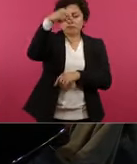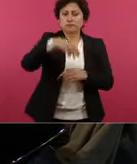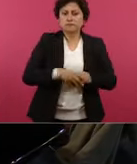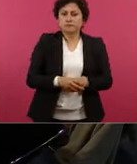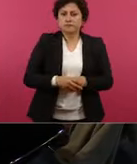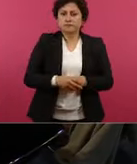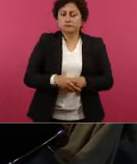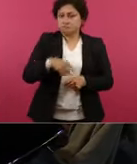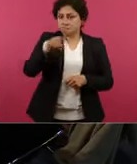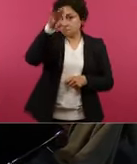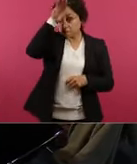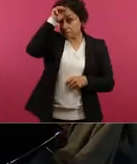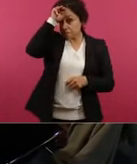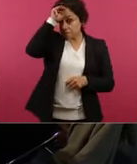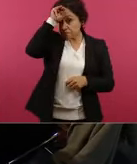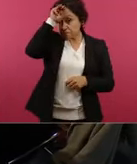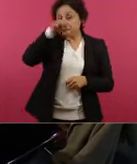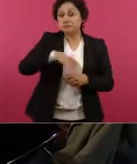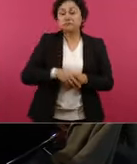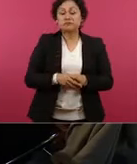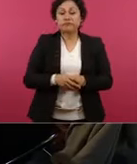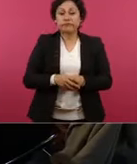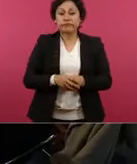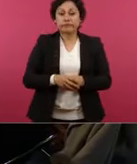en Monterrey.